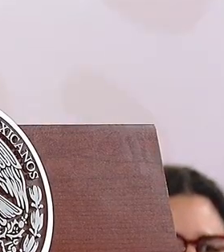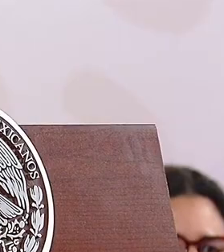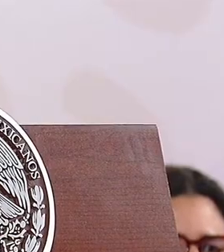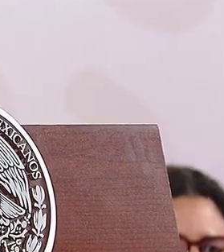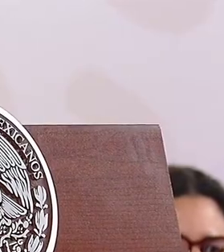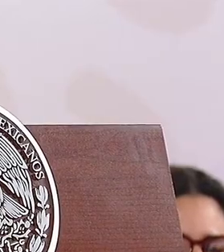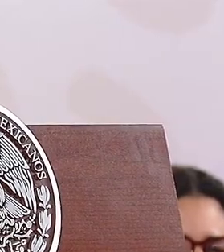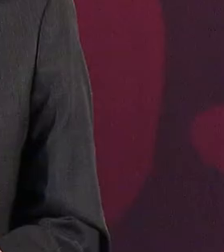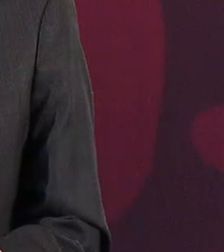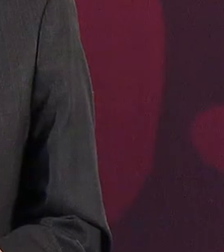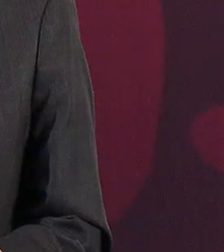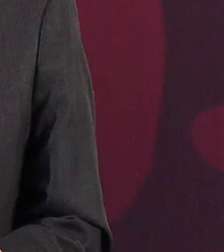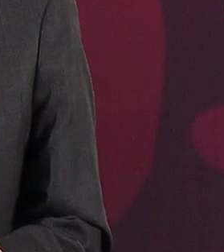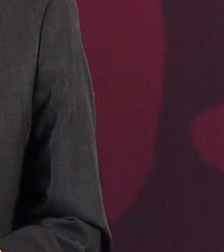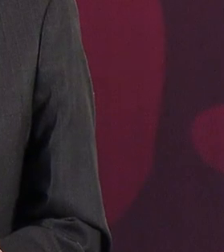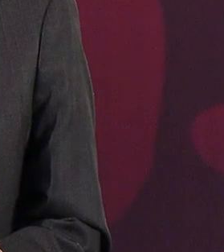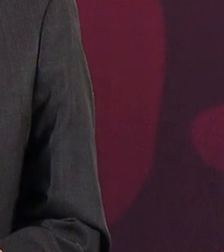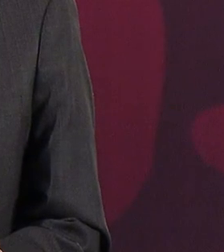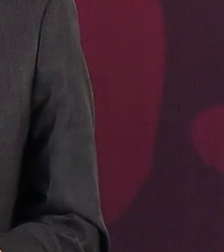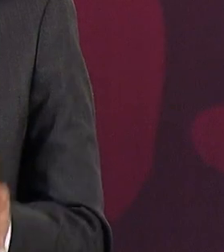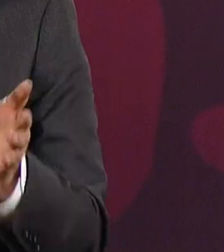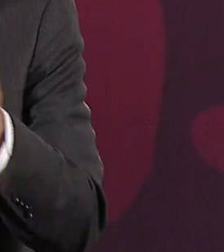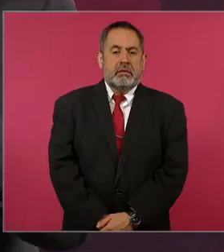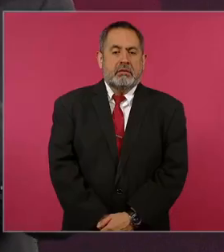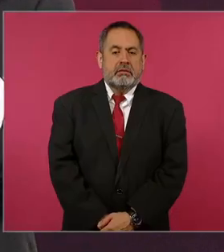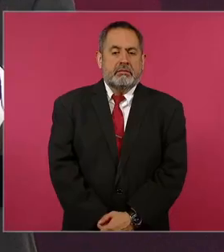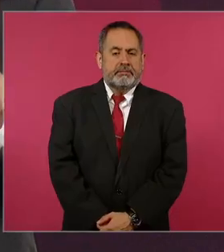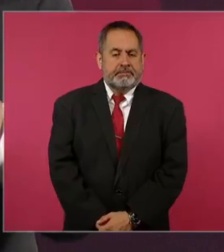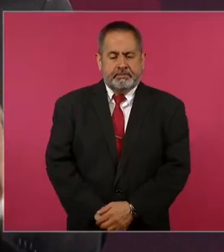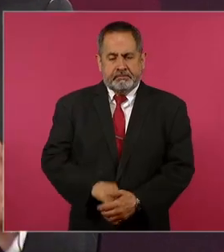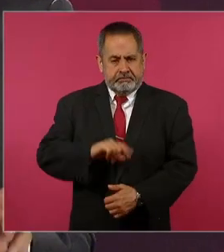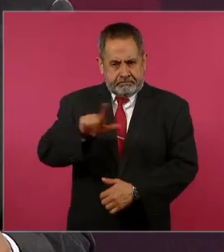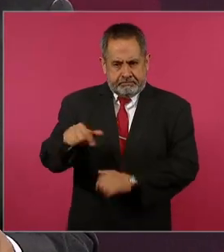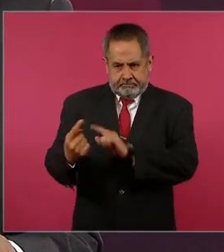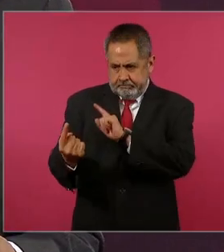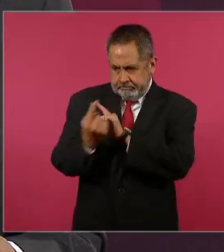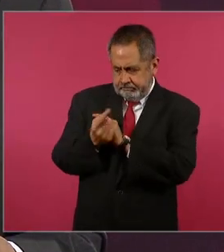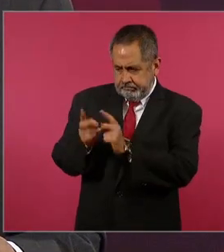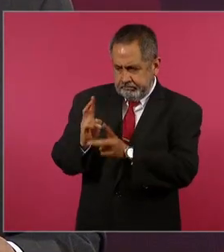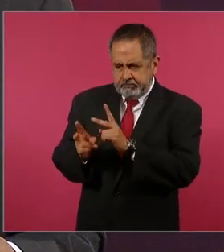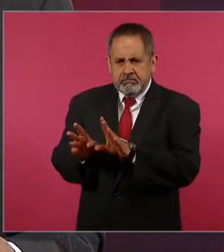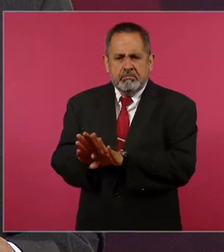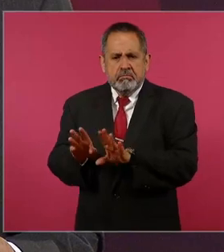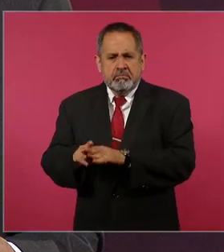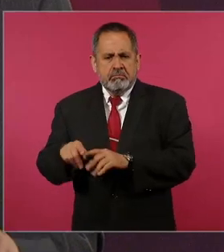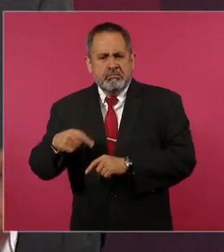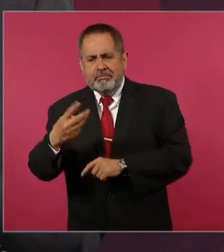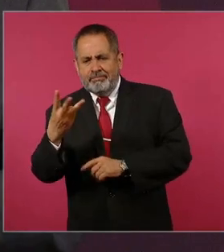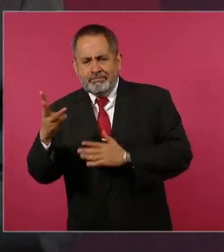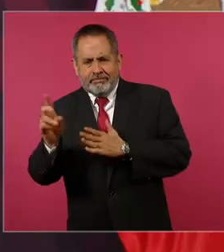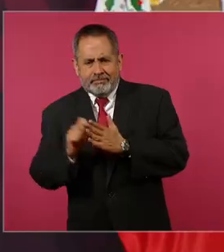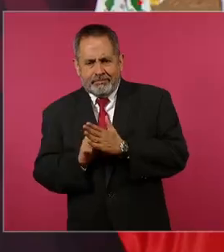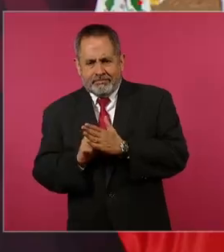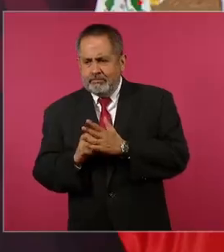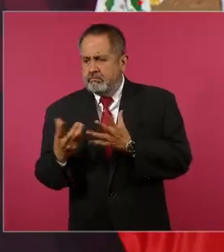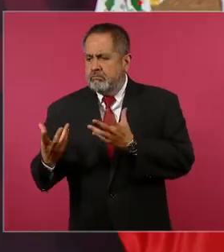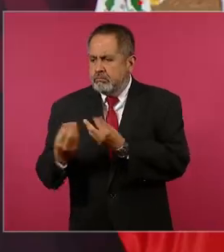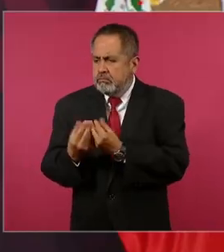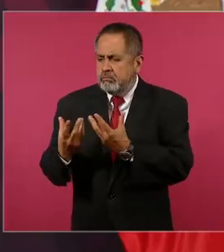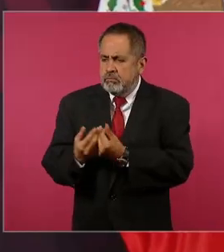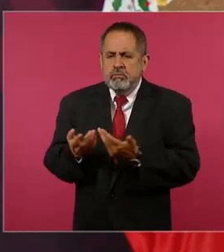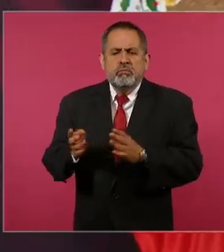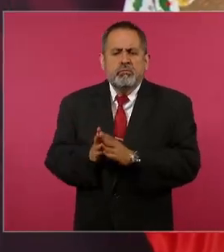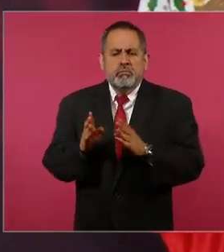trabajar juntos estos tres meses y días para